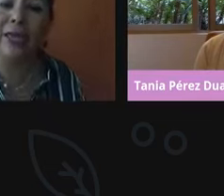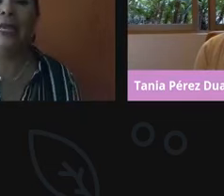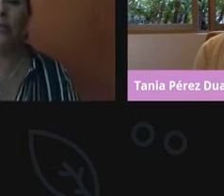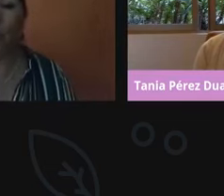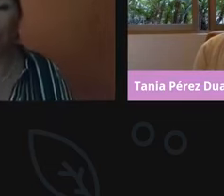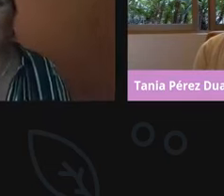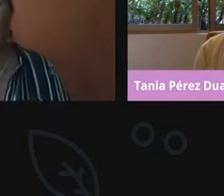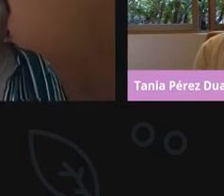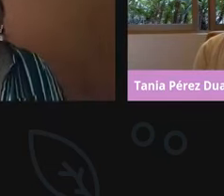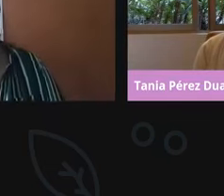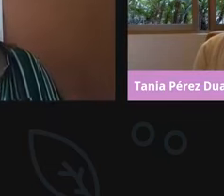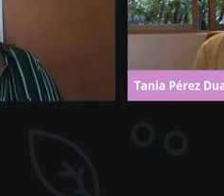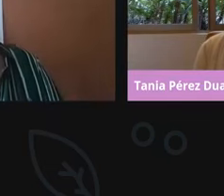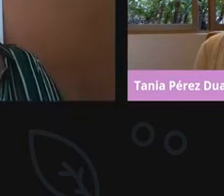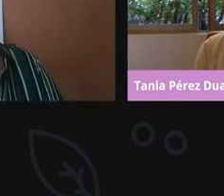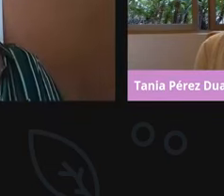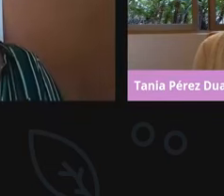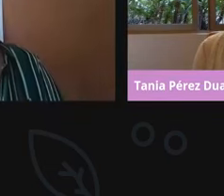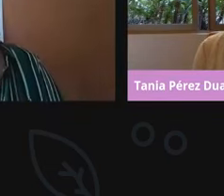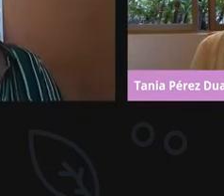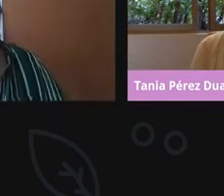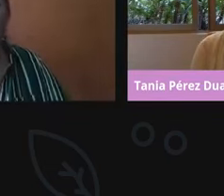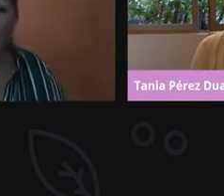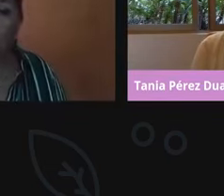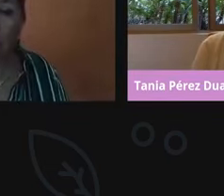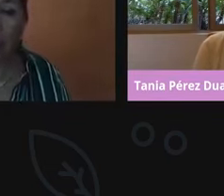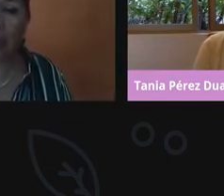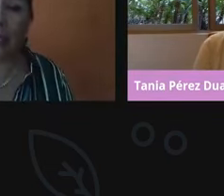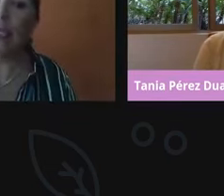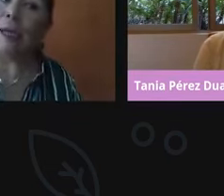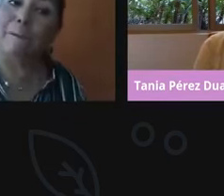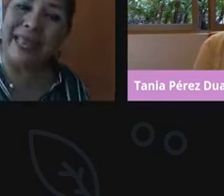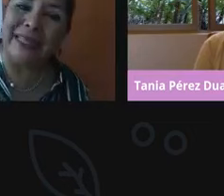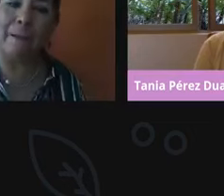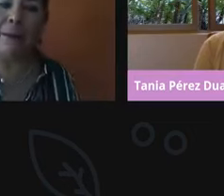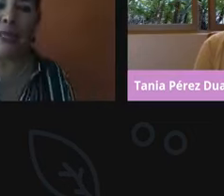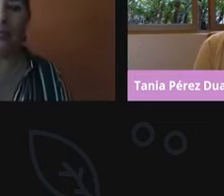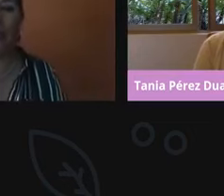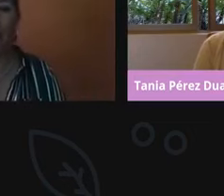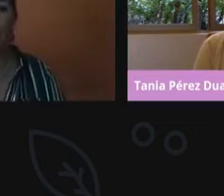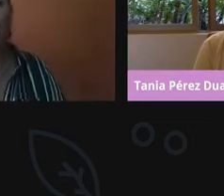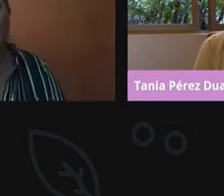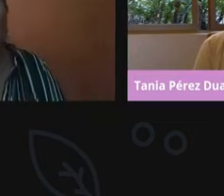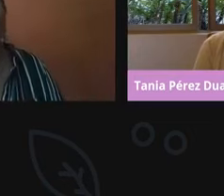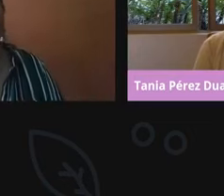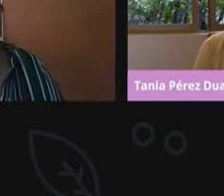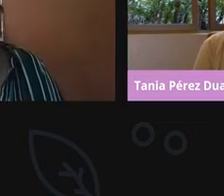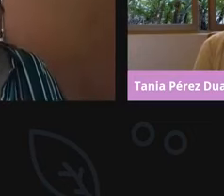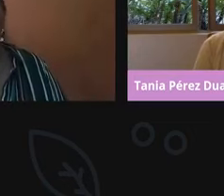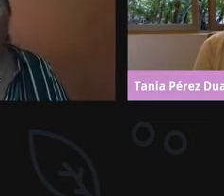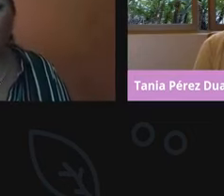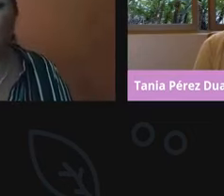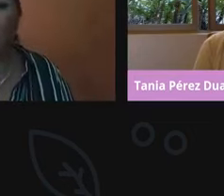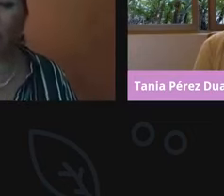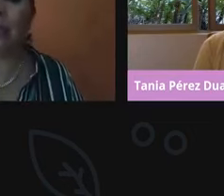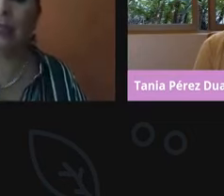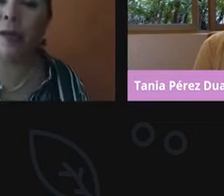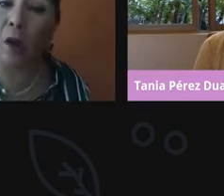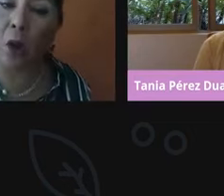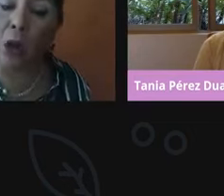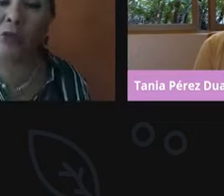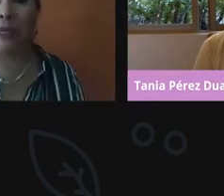Therapy Training Institute para adultos, niños y adolescentes, PETS BTTI de Rogers